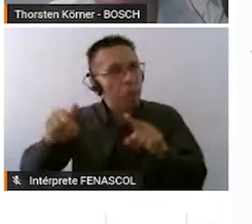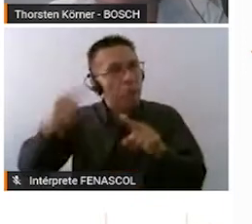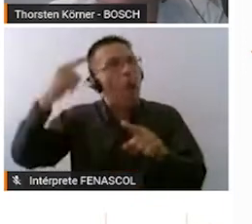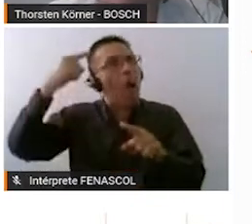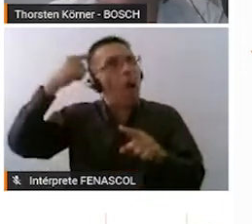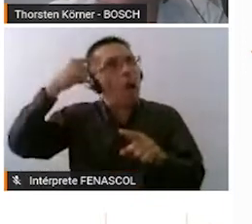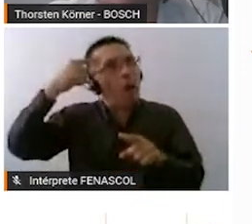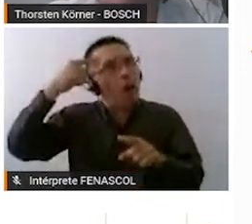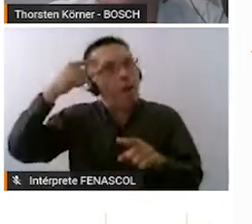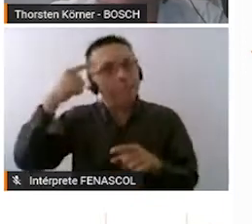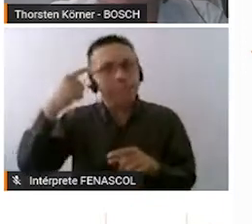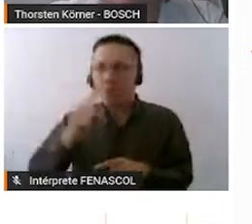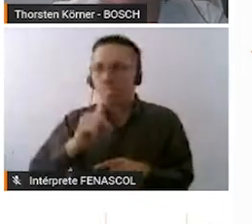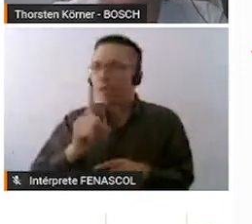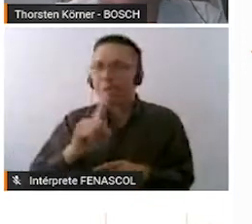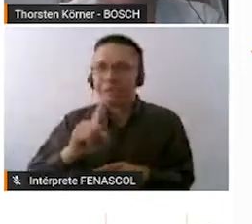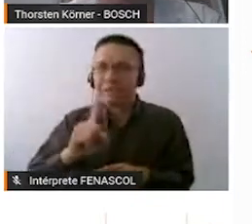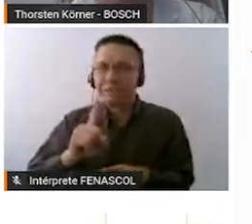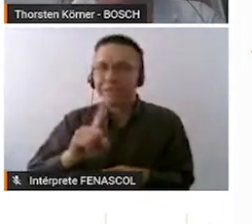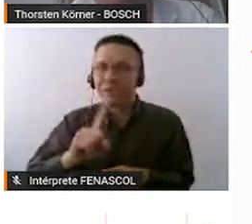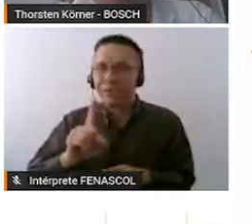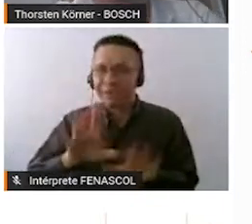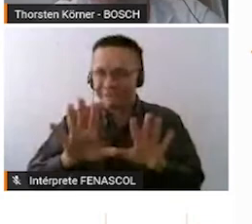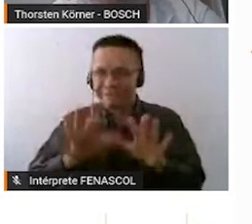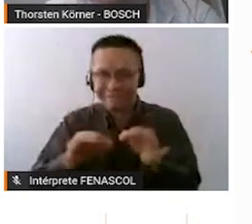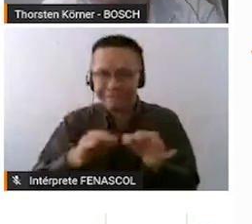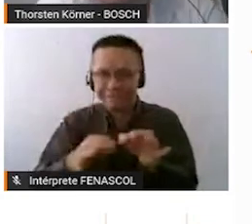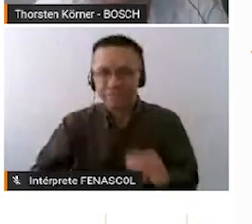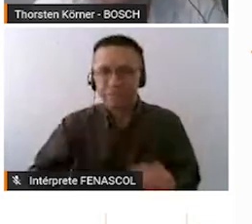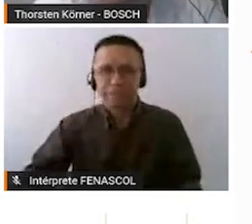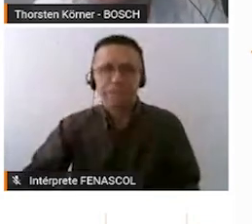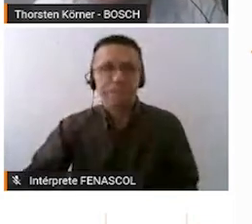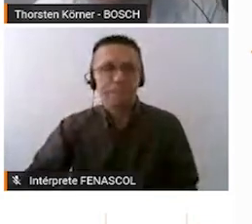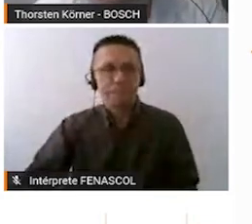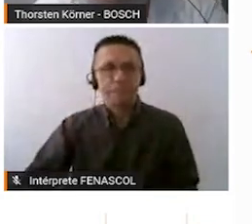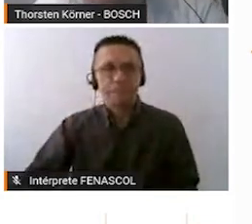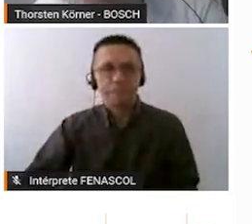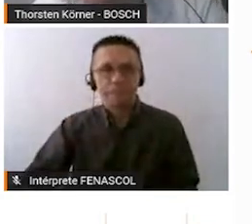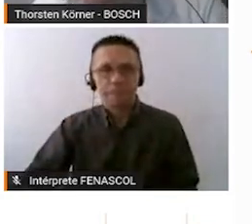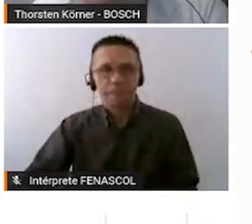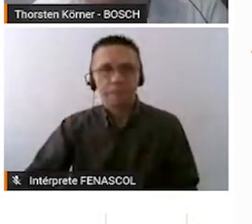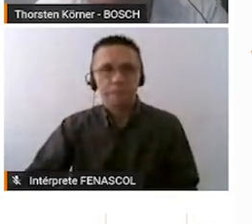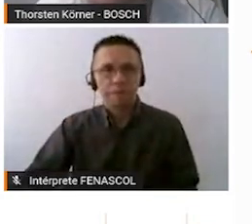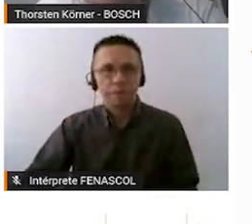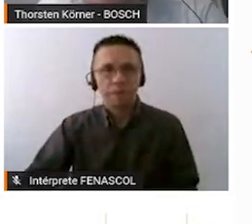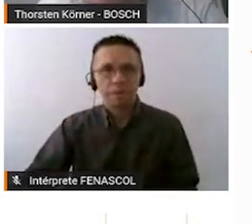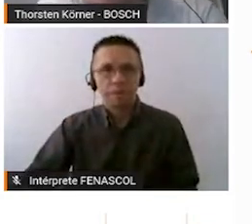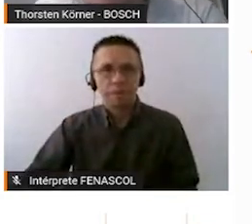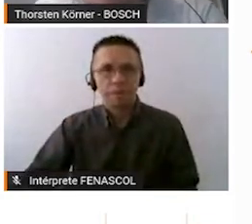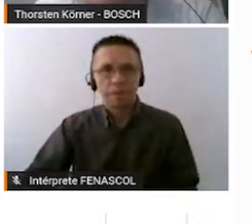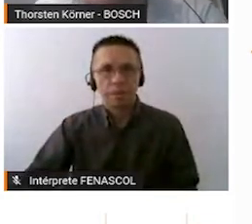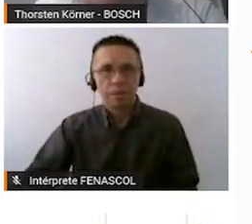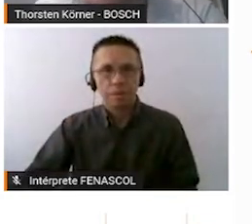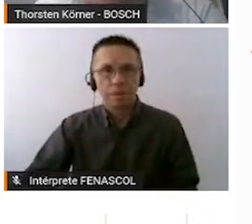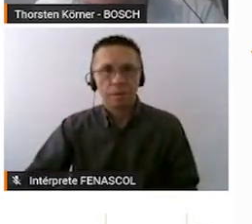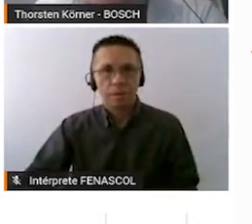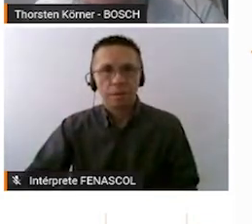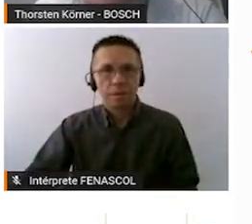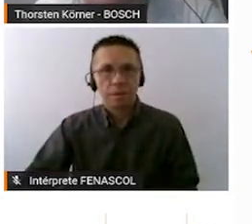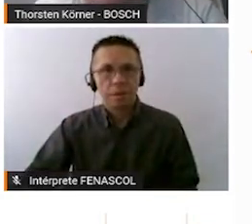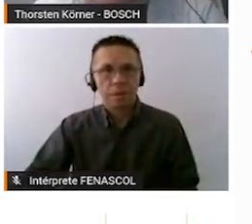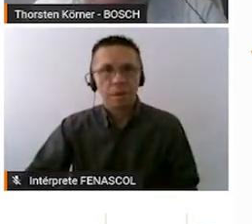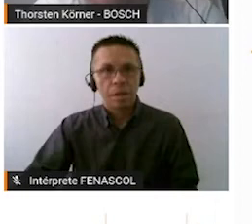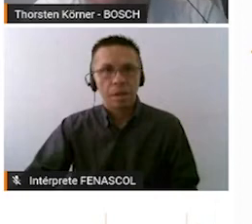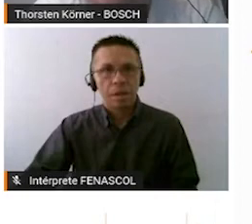a este concepto. Para comenzar, industria 4.0 no es un producto estándar listo para usar.